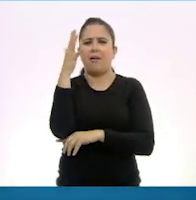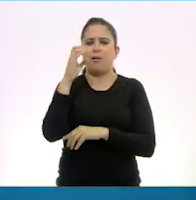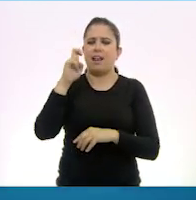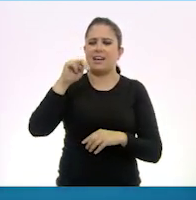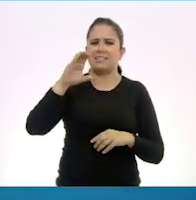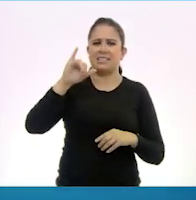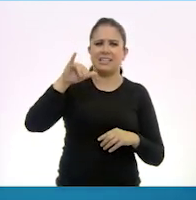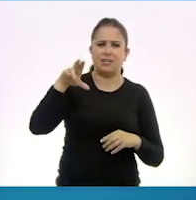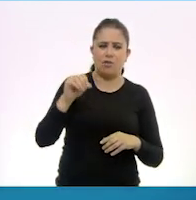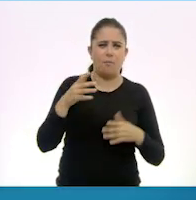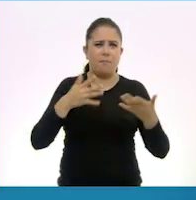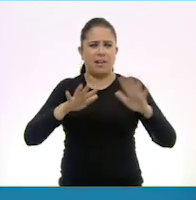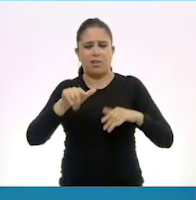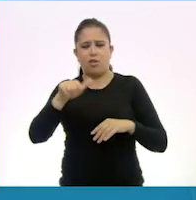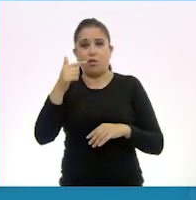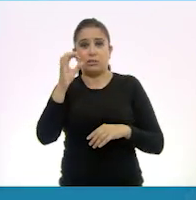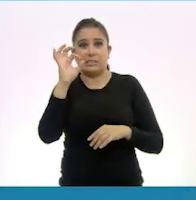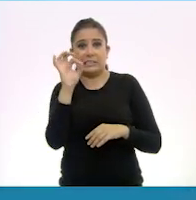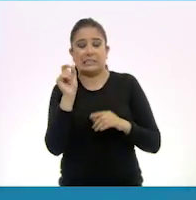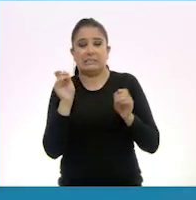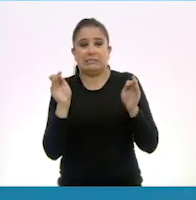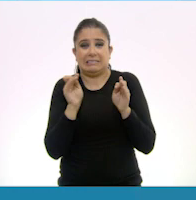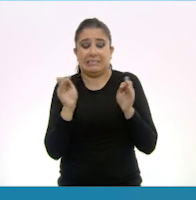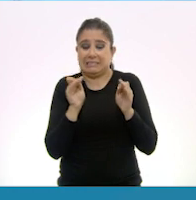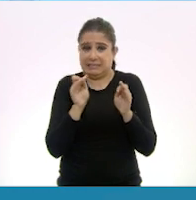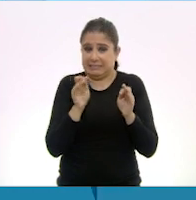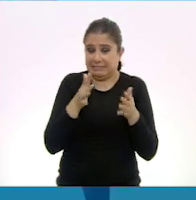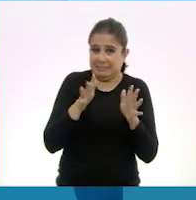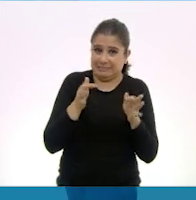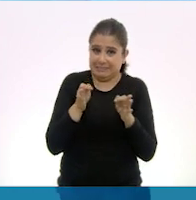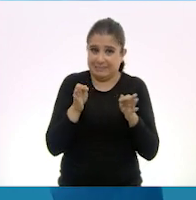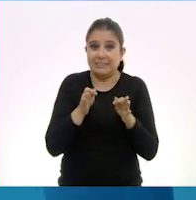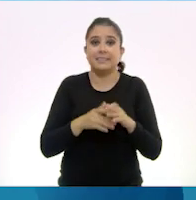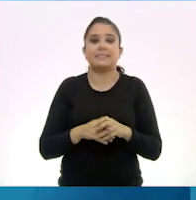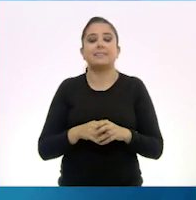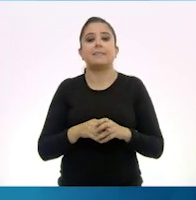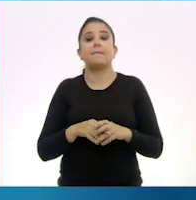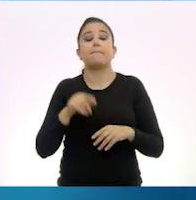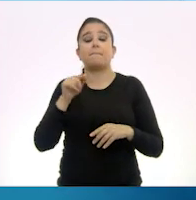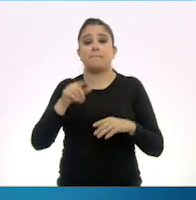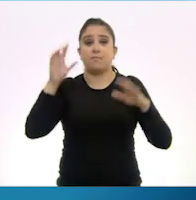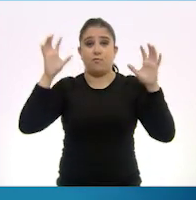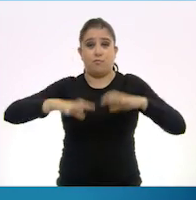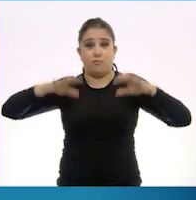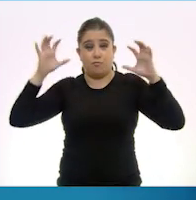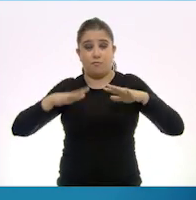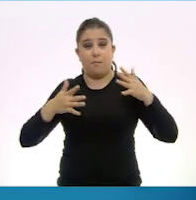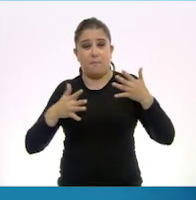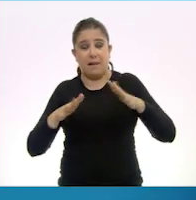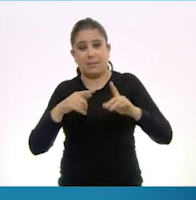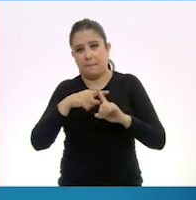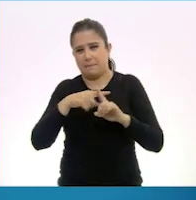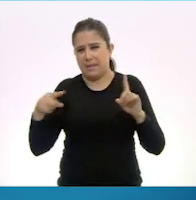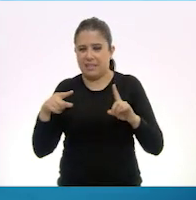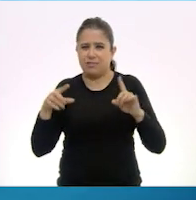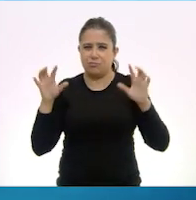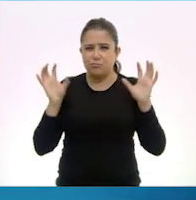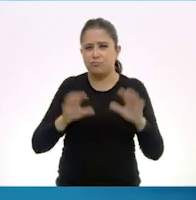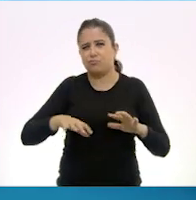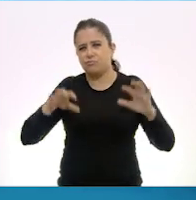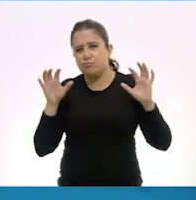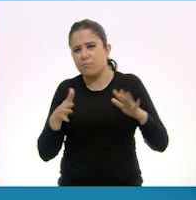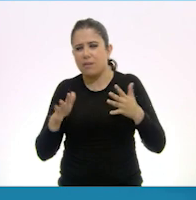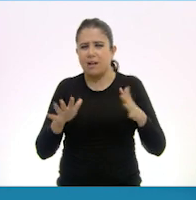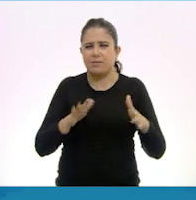se encuentra entre los 12 grados y los 22 grados centígrados. Y la cantidad de lluvia al año es media. Oscila entre